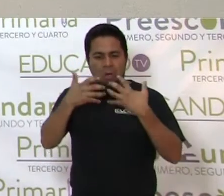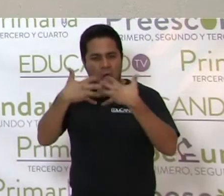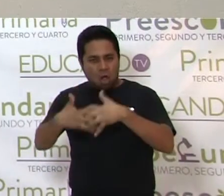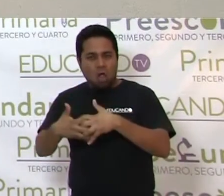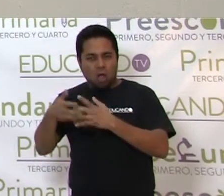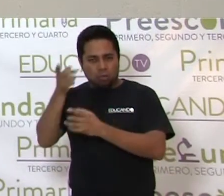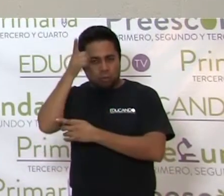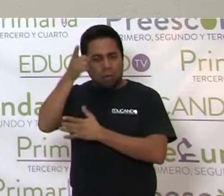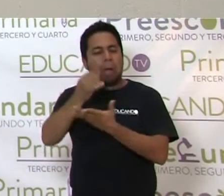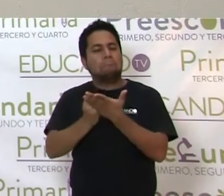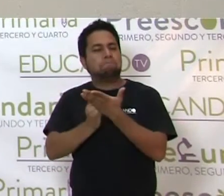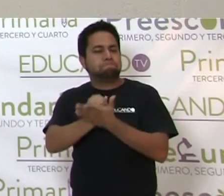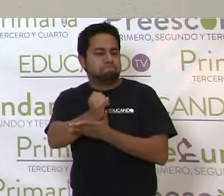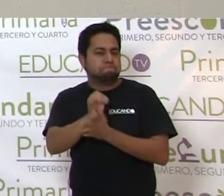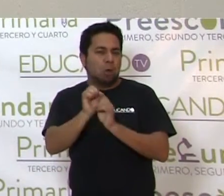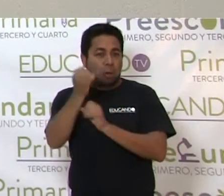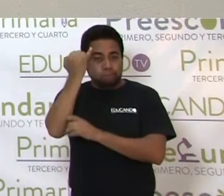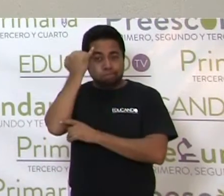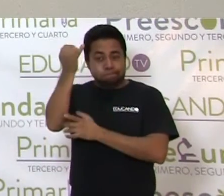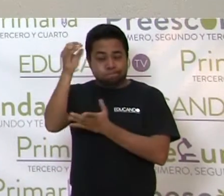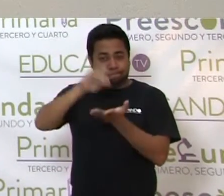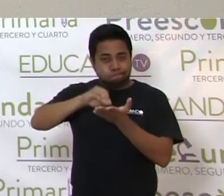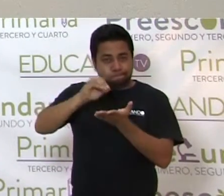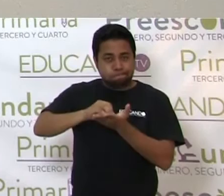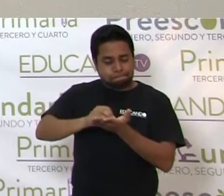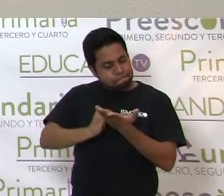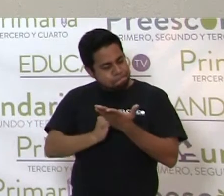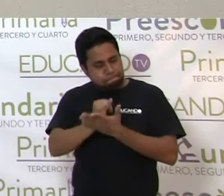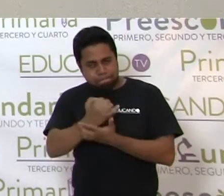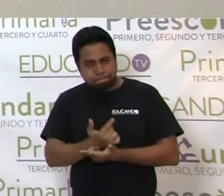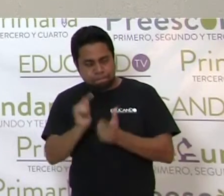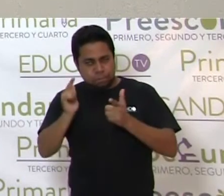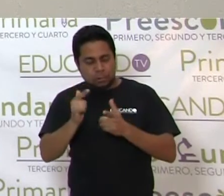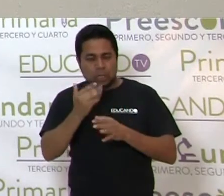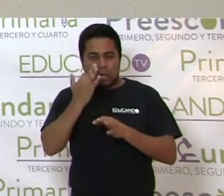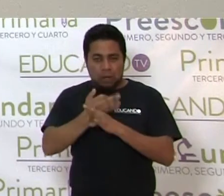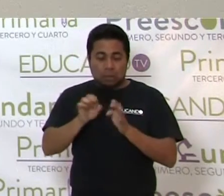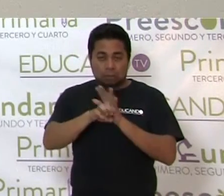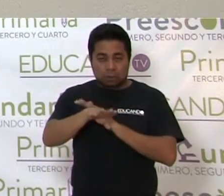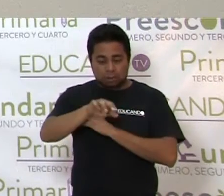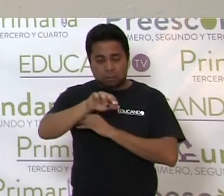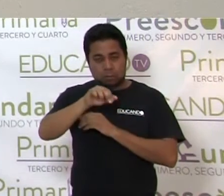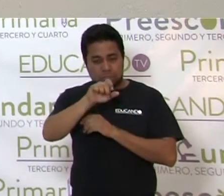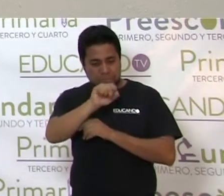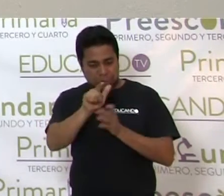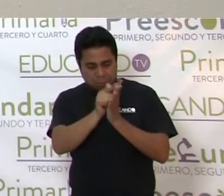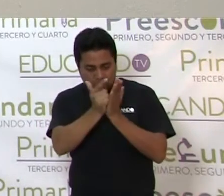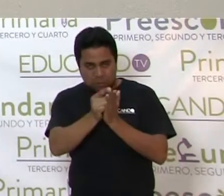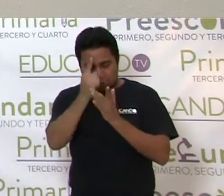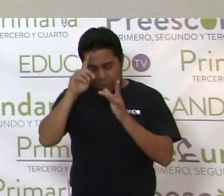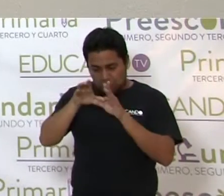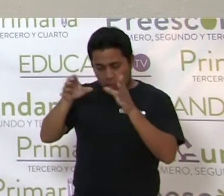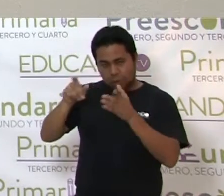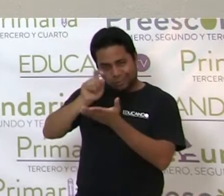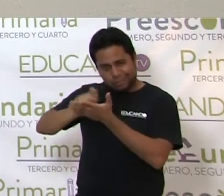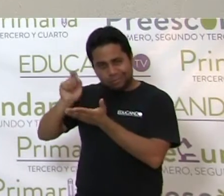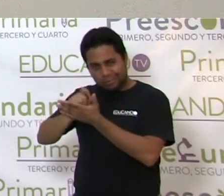editorial o a una decisión creativa del autor. Y en este caso, la antología de cuentos de